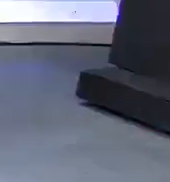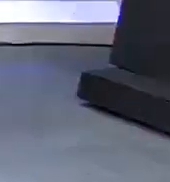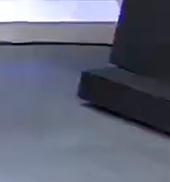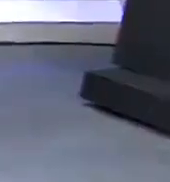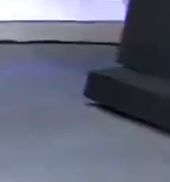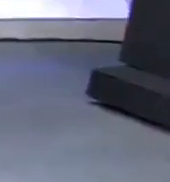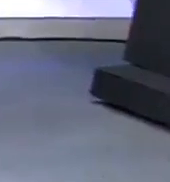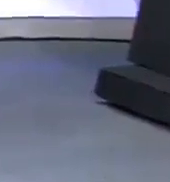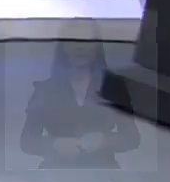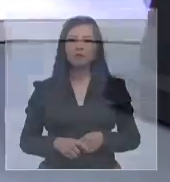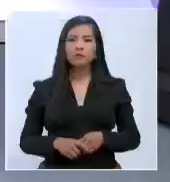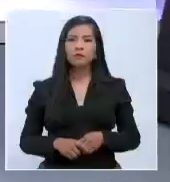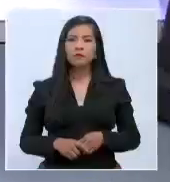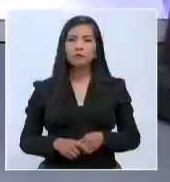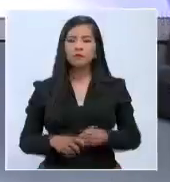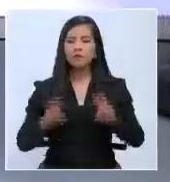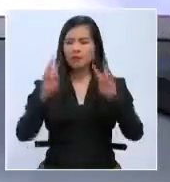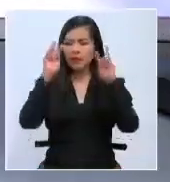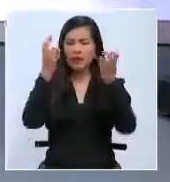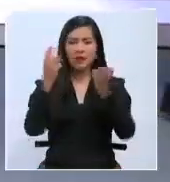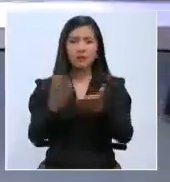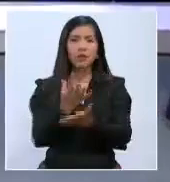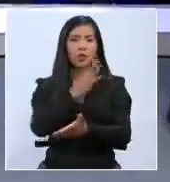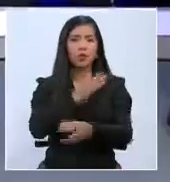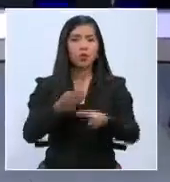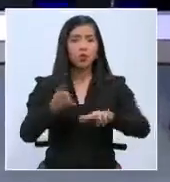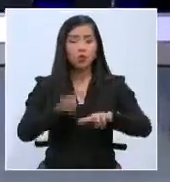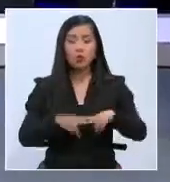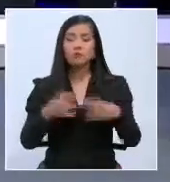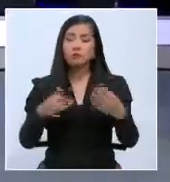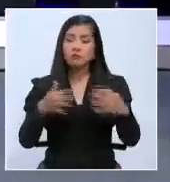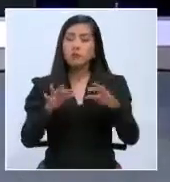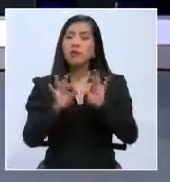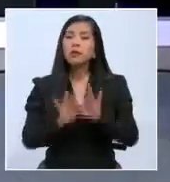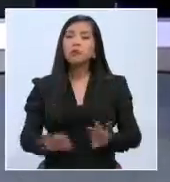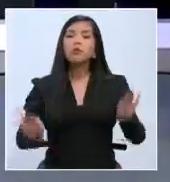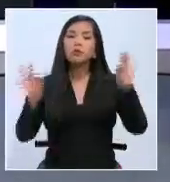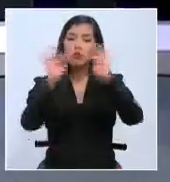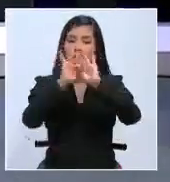muy importante, desde lo que significa también desde hace mucho tiempo ya, Romanet,